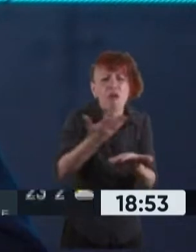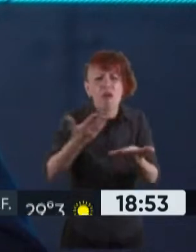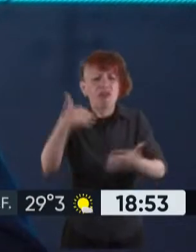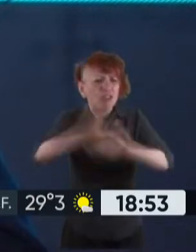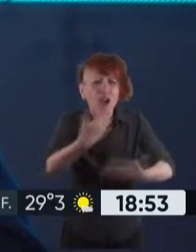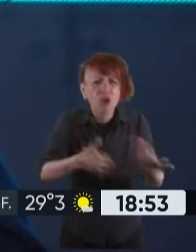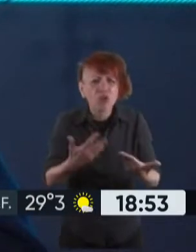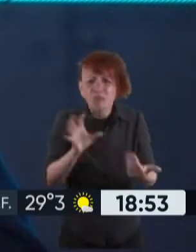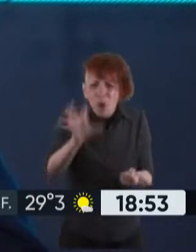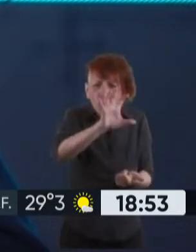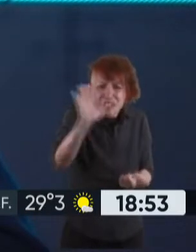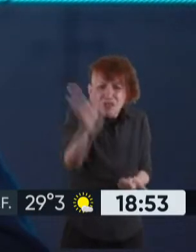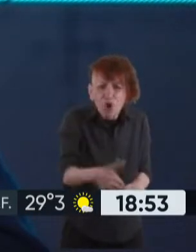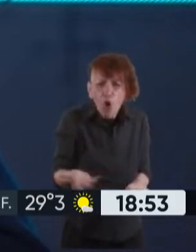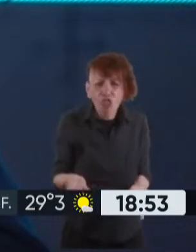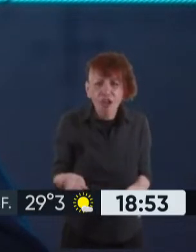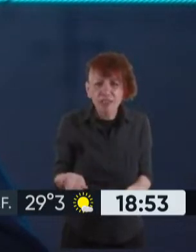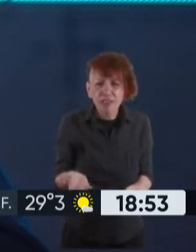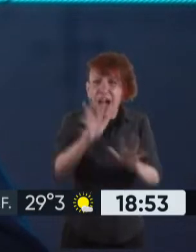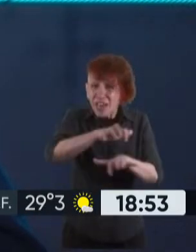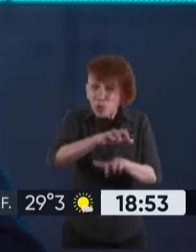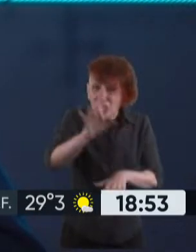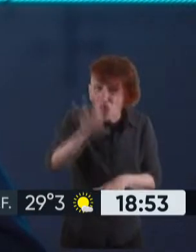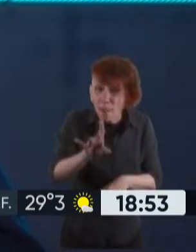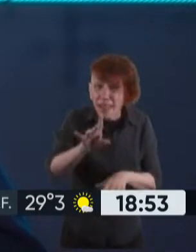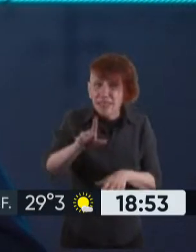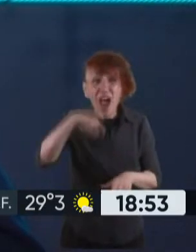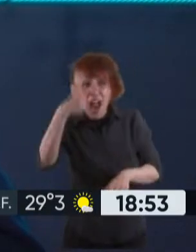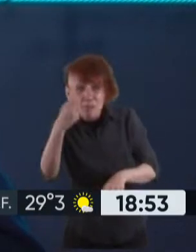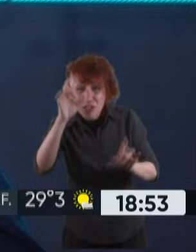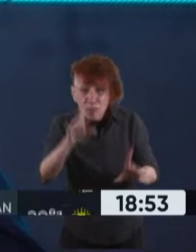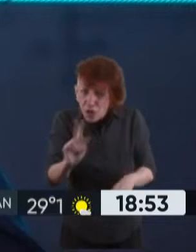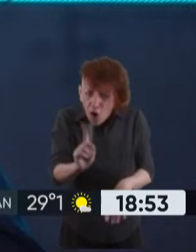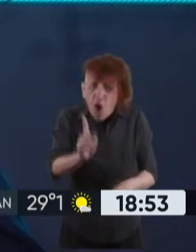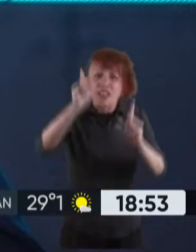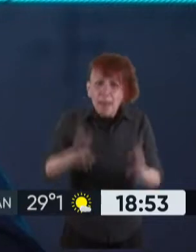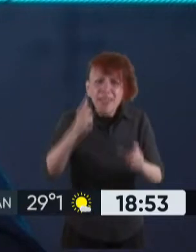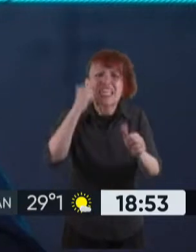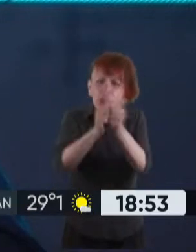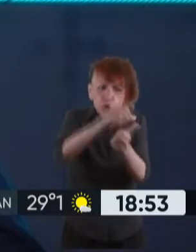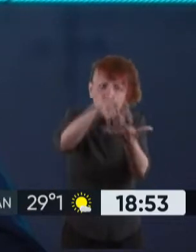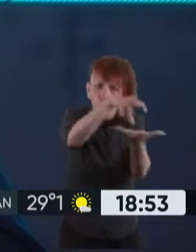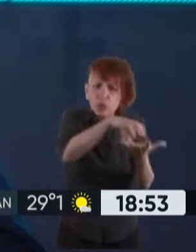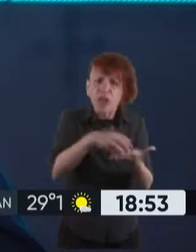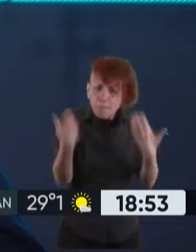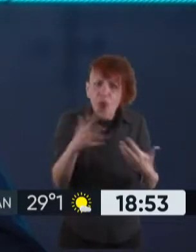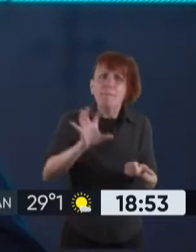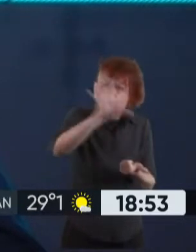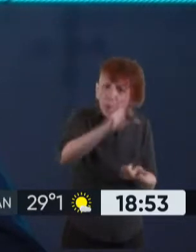No solamente la agricultura, la ganadería, se puede desarrollar la industria.